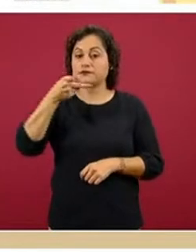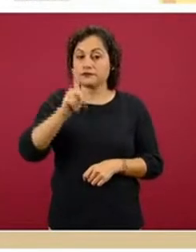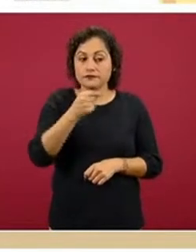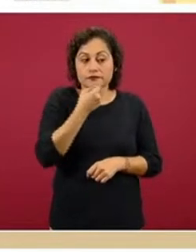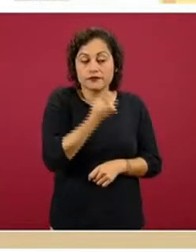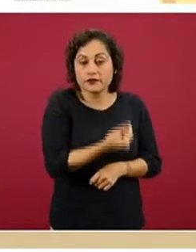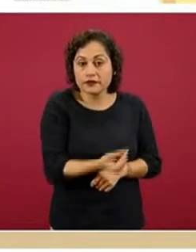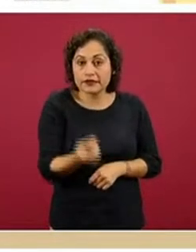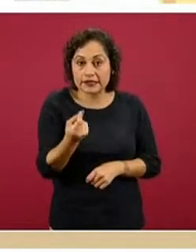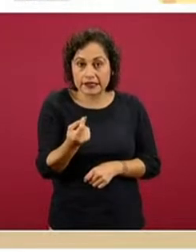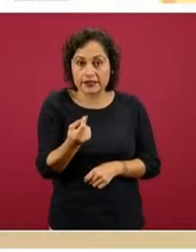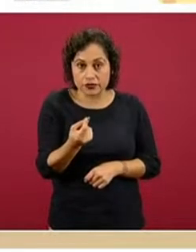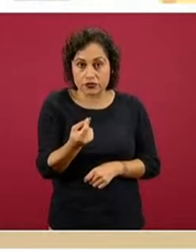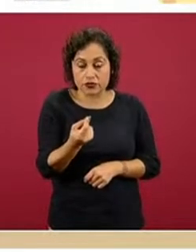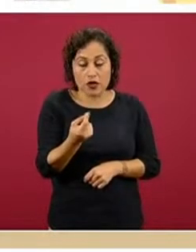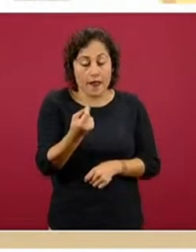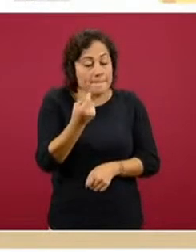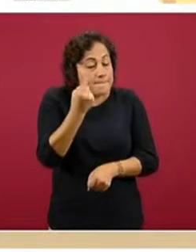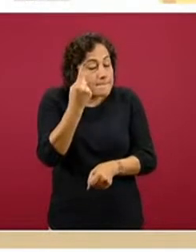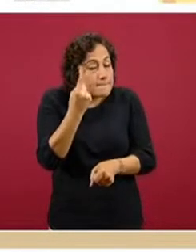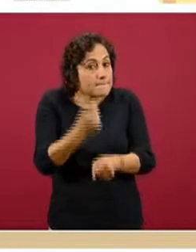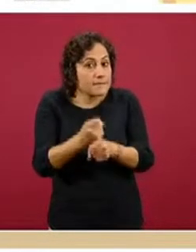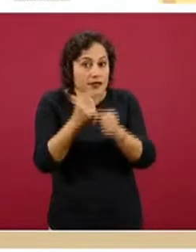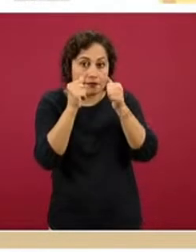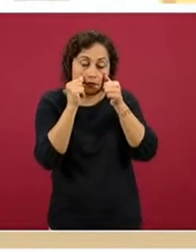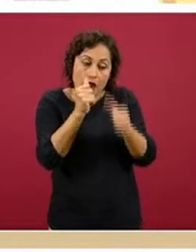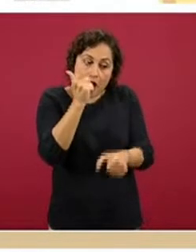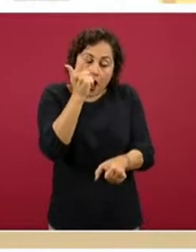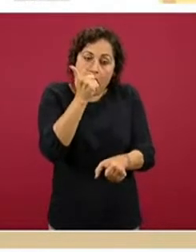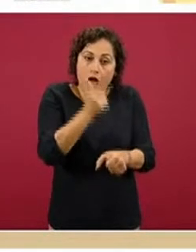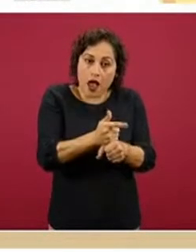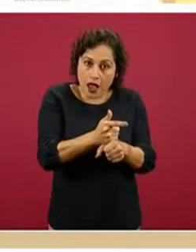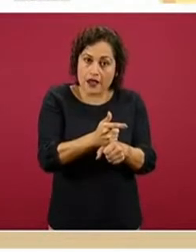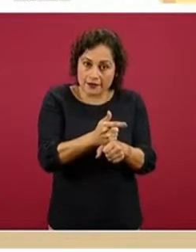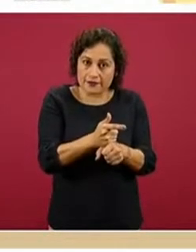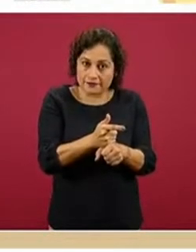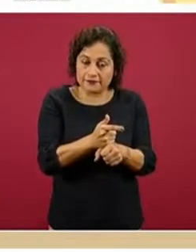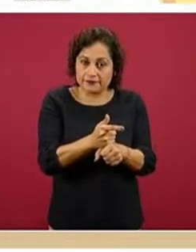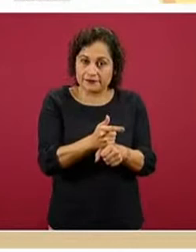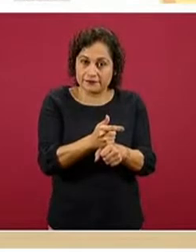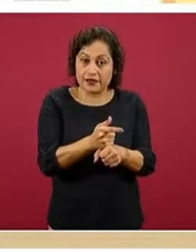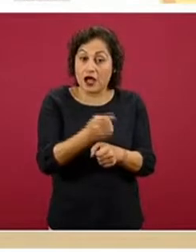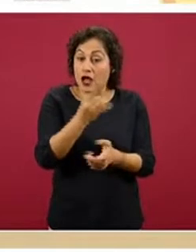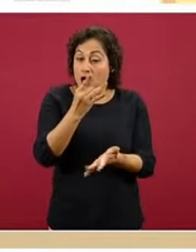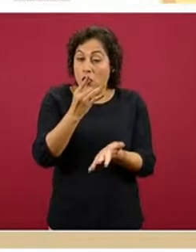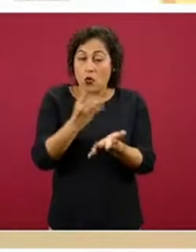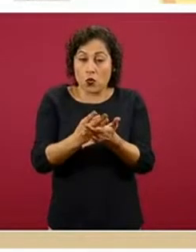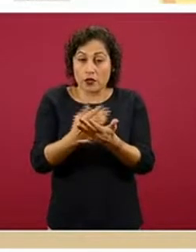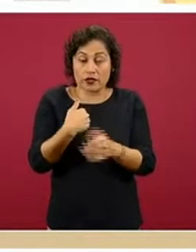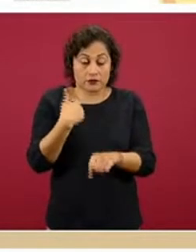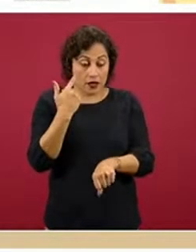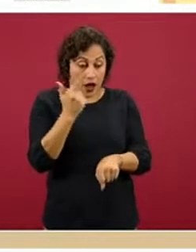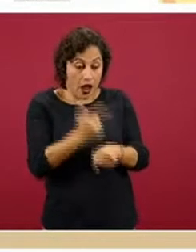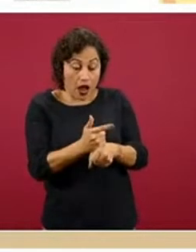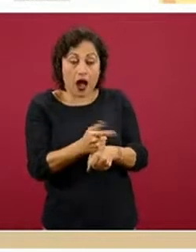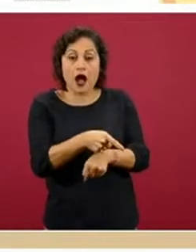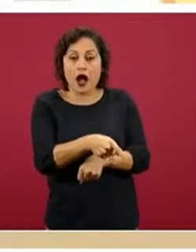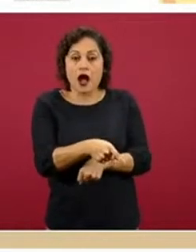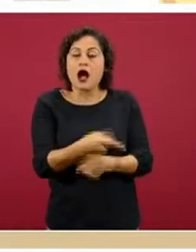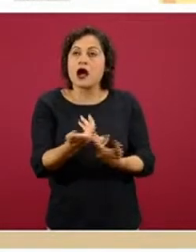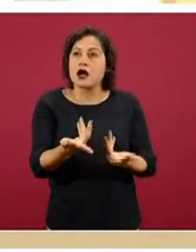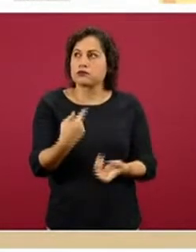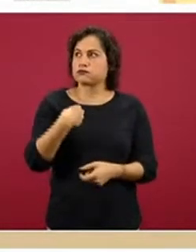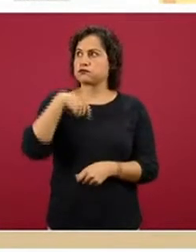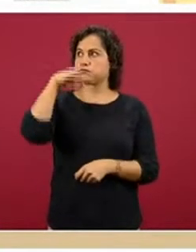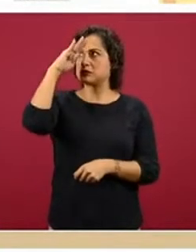lo primero que yo voy a identificar y con lo único que yo tengo que pensar o considerar que